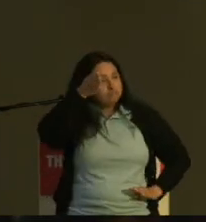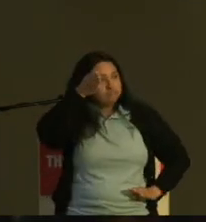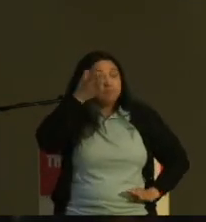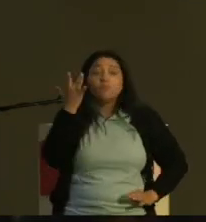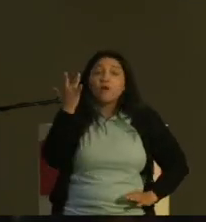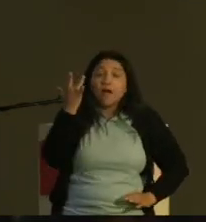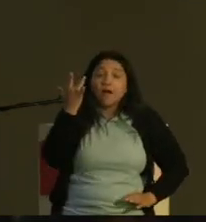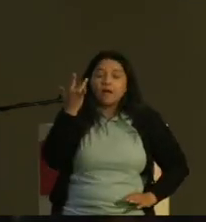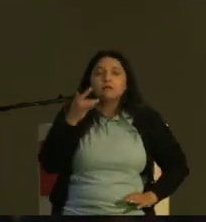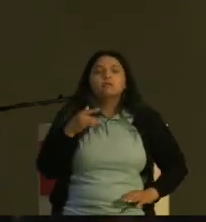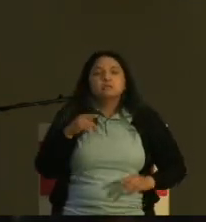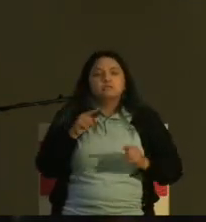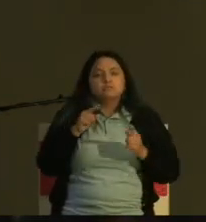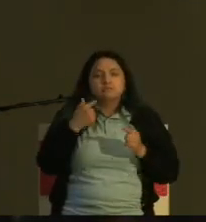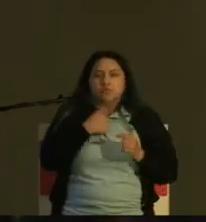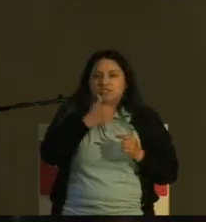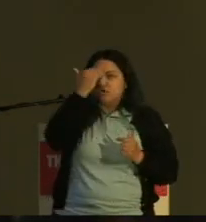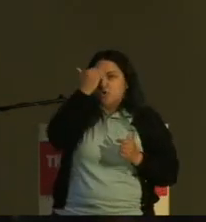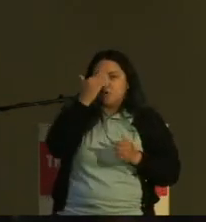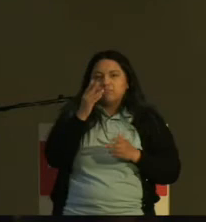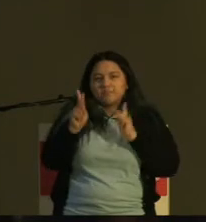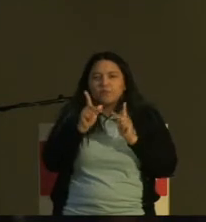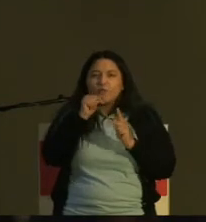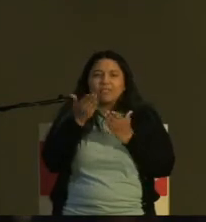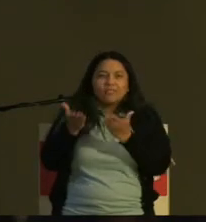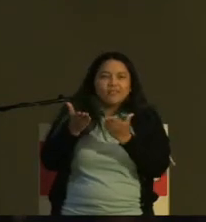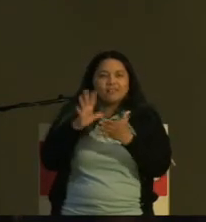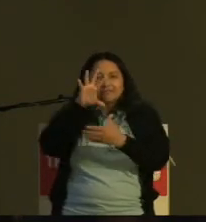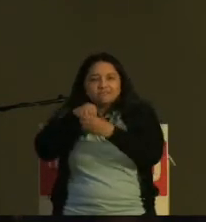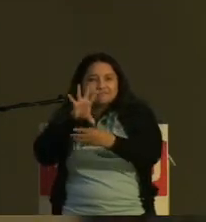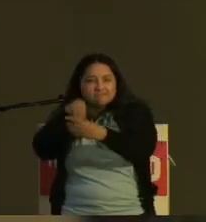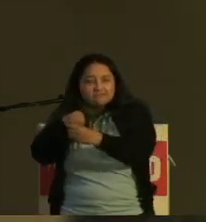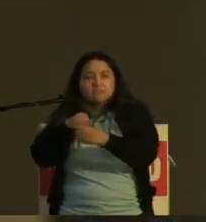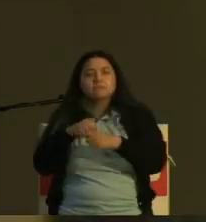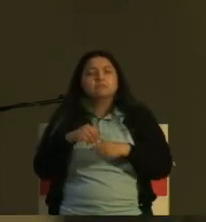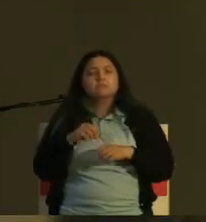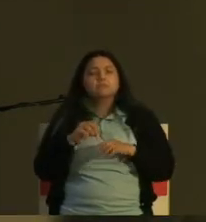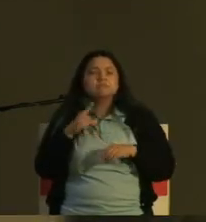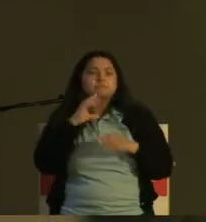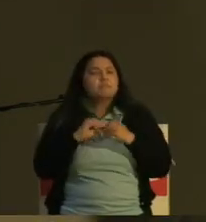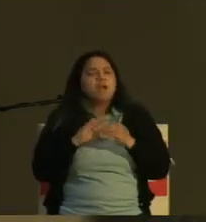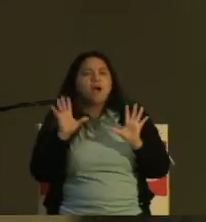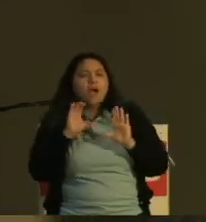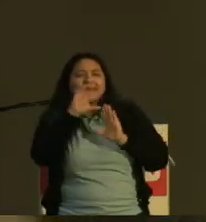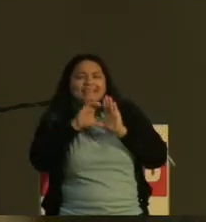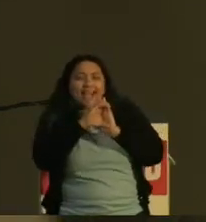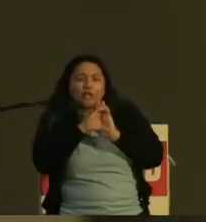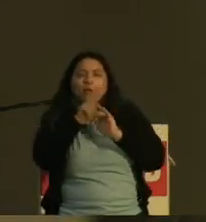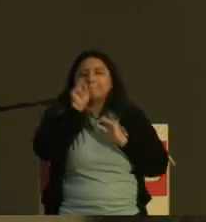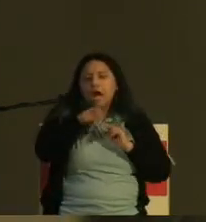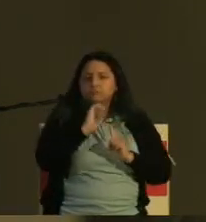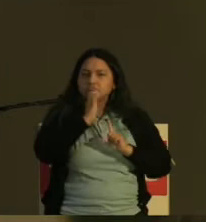esos autores que los conocemos, que están encima, ¿no?, de las adaptaciones, y dicen, no, el personaje se viste de